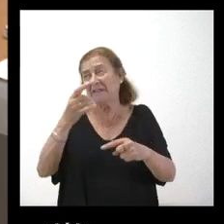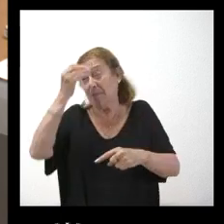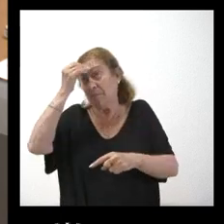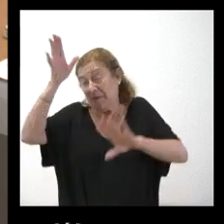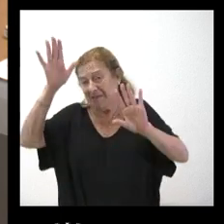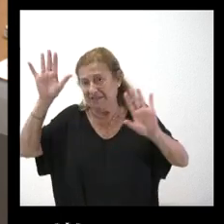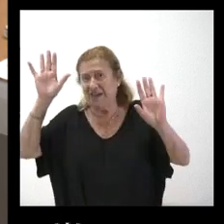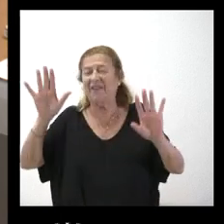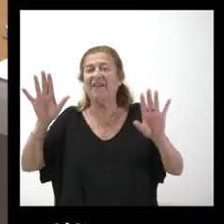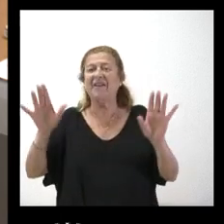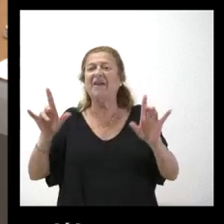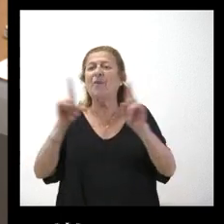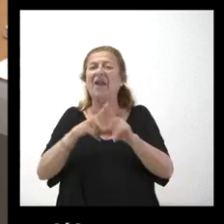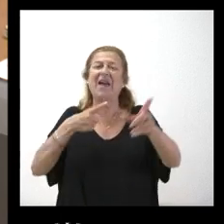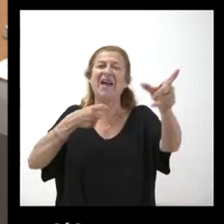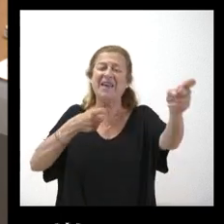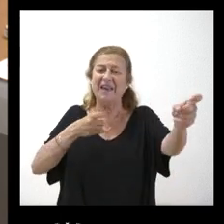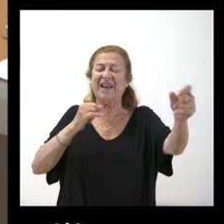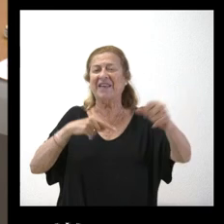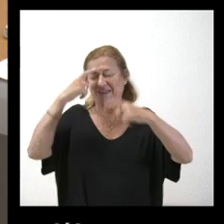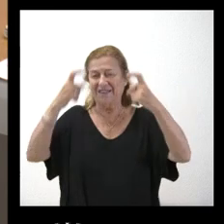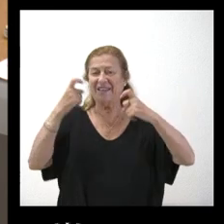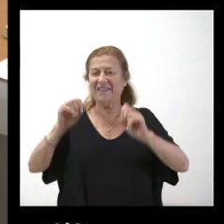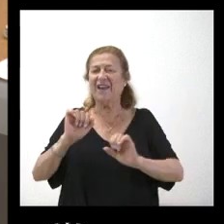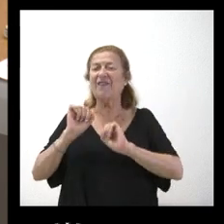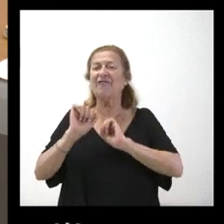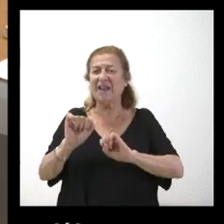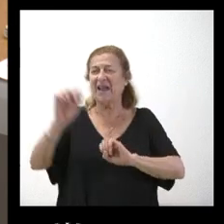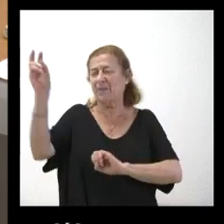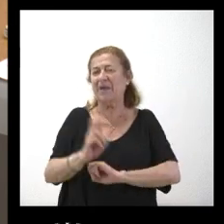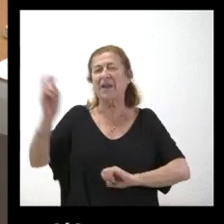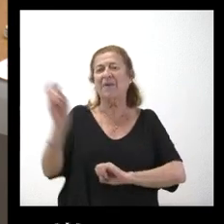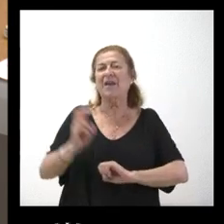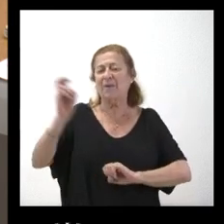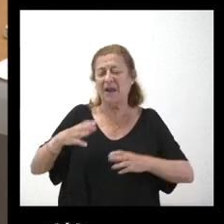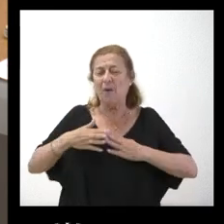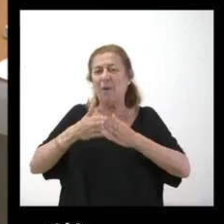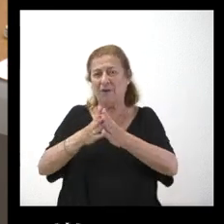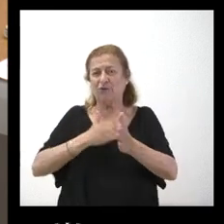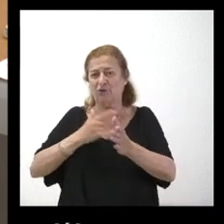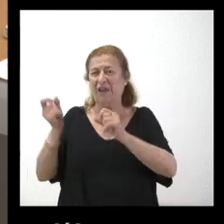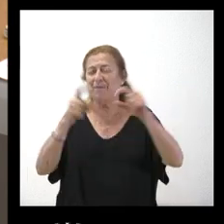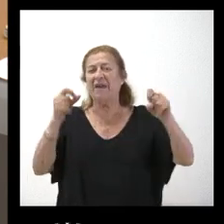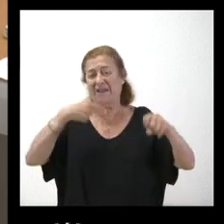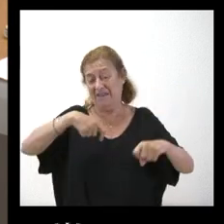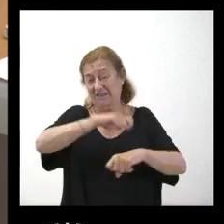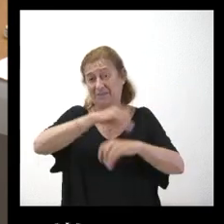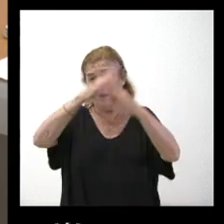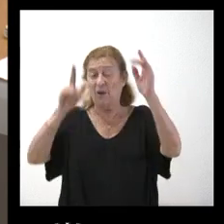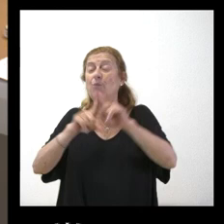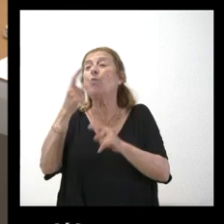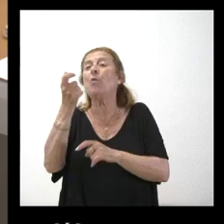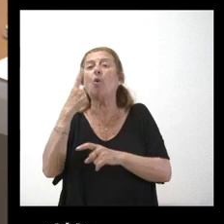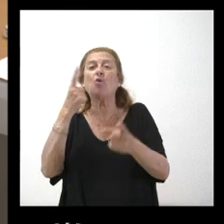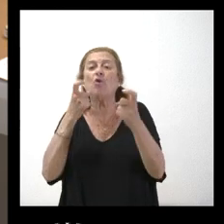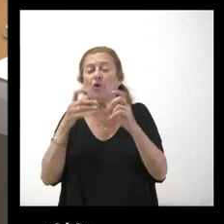oportuno de la armada y tratar de frenar la llegada de cayucos a las costas a las costas españolas o controlar un poco